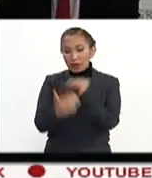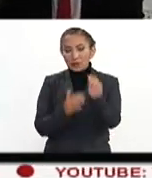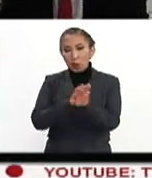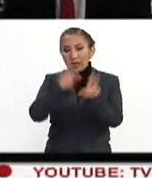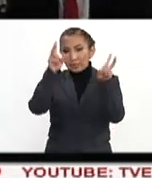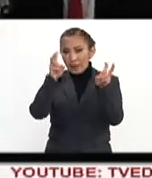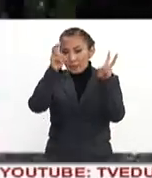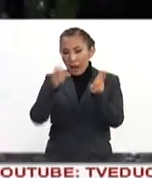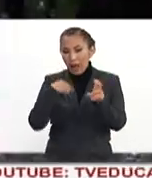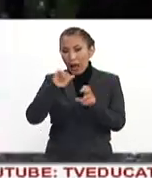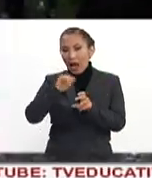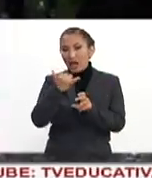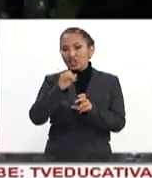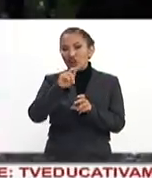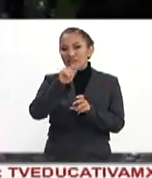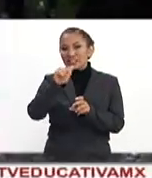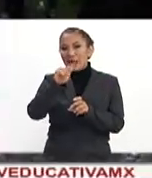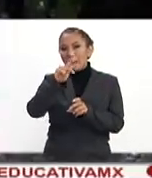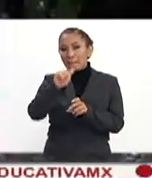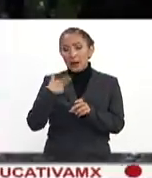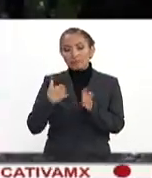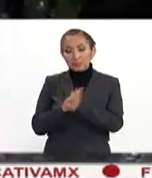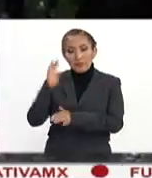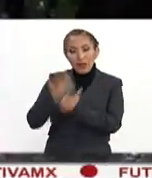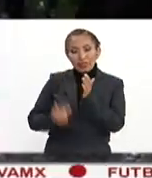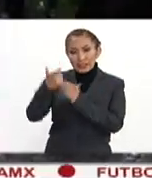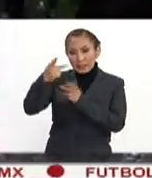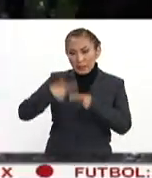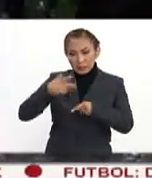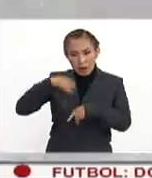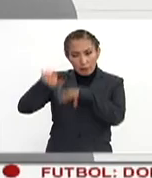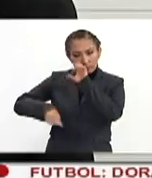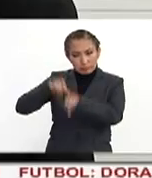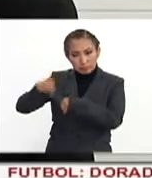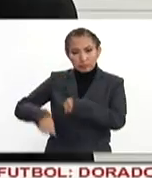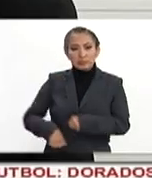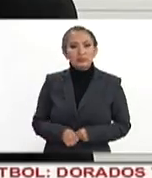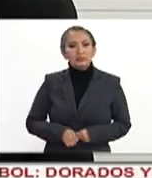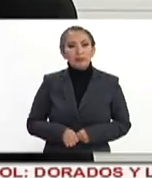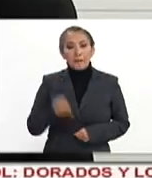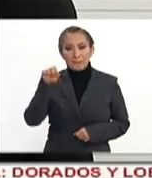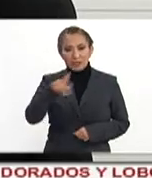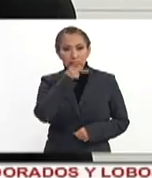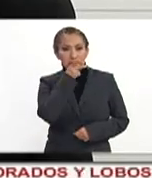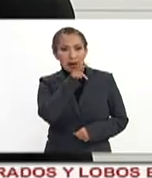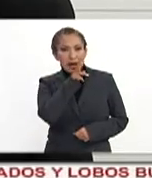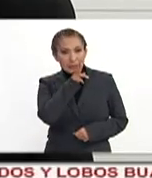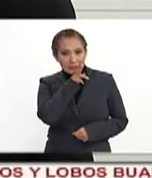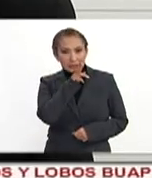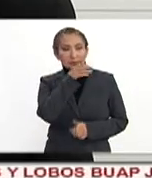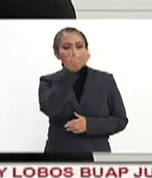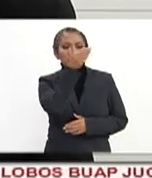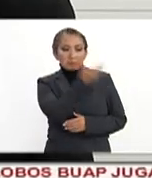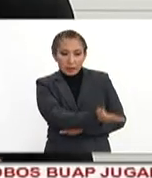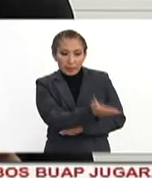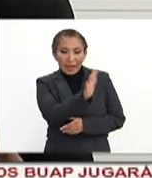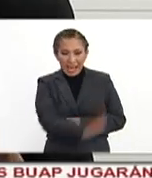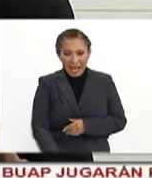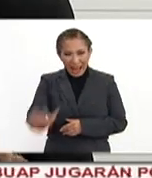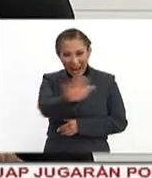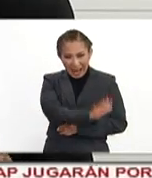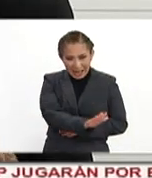en el caso Ayotzinapa. Aún falta por detener a 7 personas. Los propios padres pidieron que el